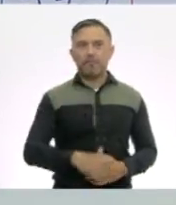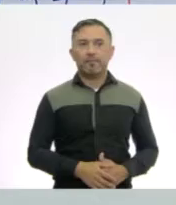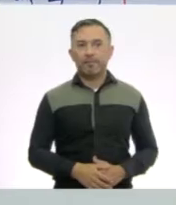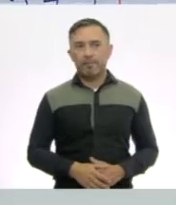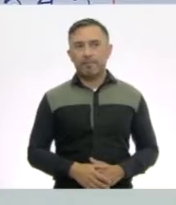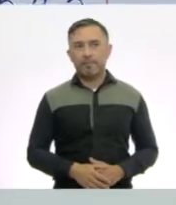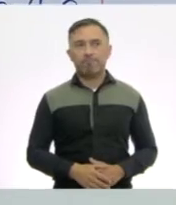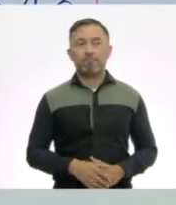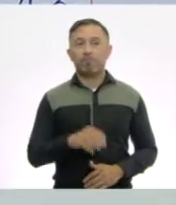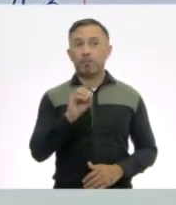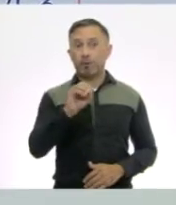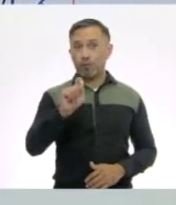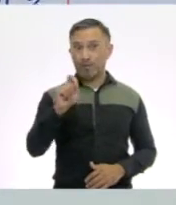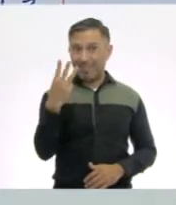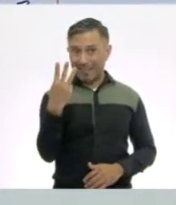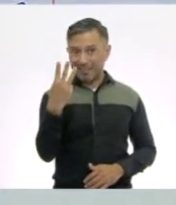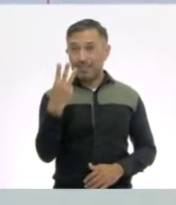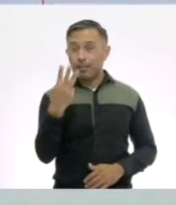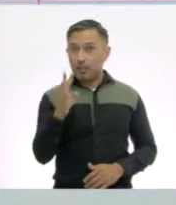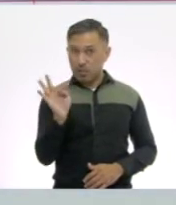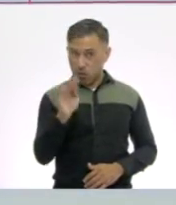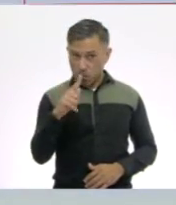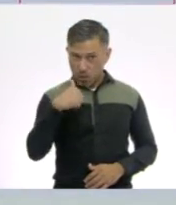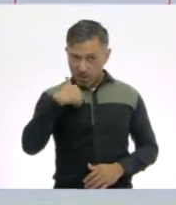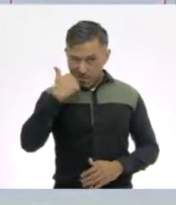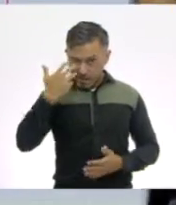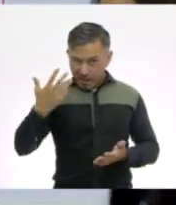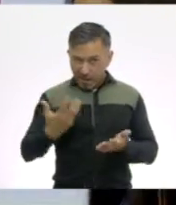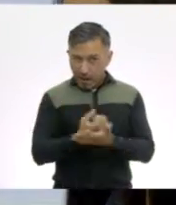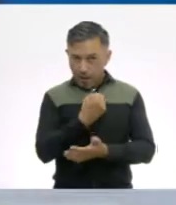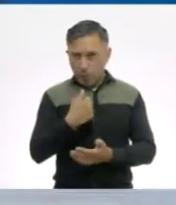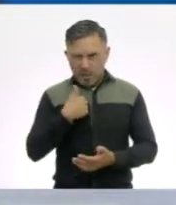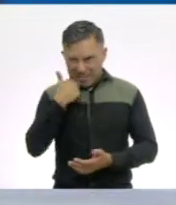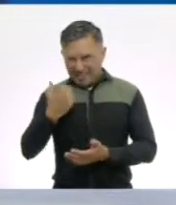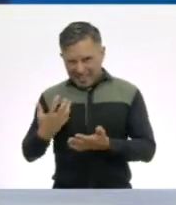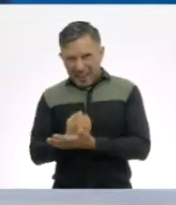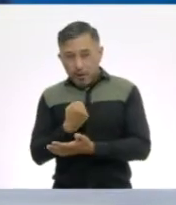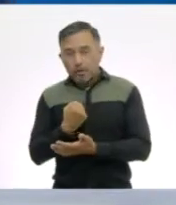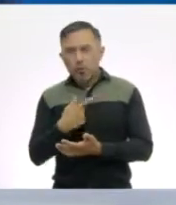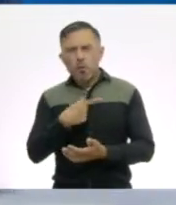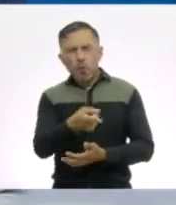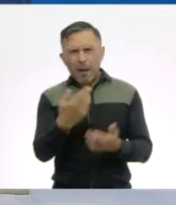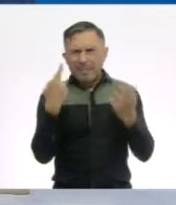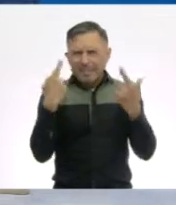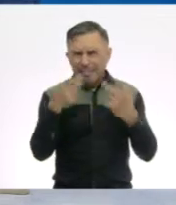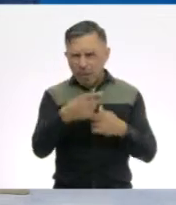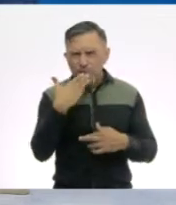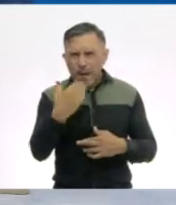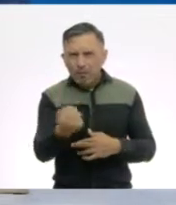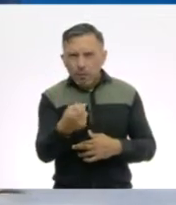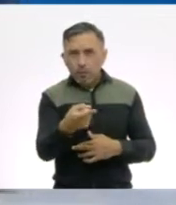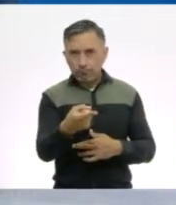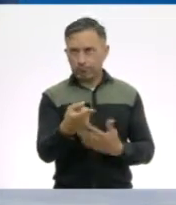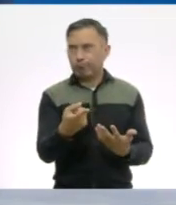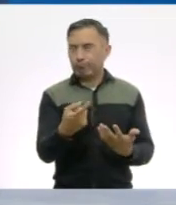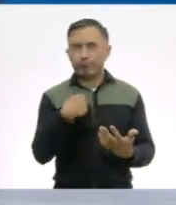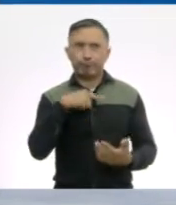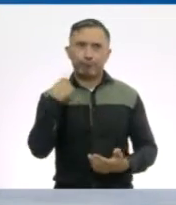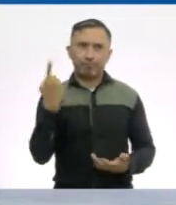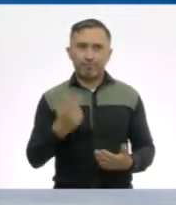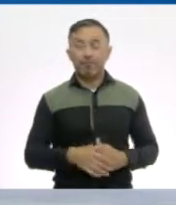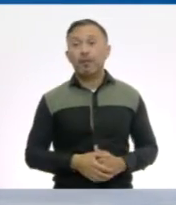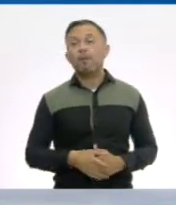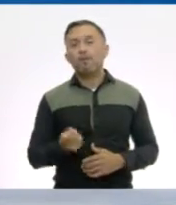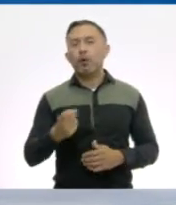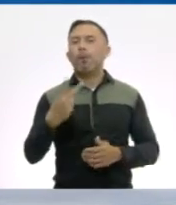Pues 3. Si yo quiero ganar y yo todavía deseándole buena suerte a la maestra. ¿Para qué hago eso? Tengo que tirar 2